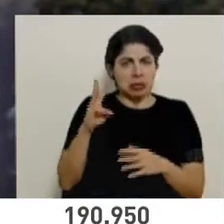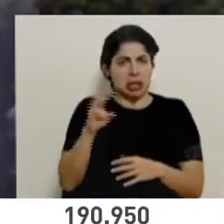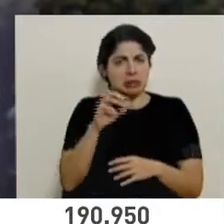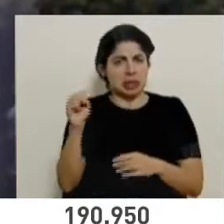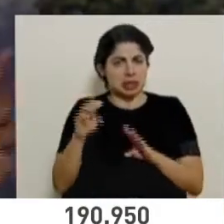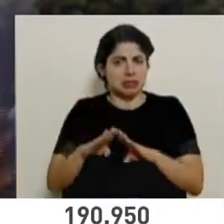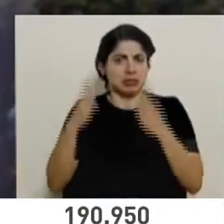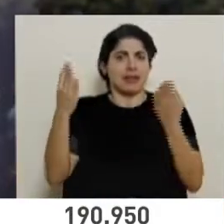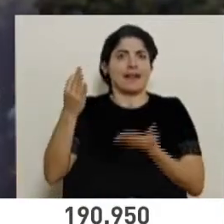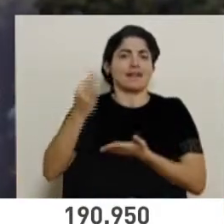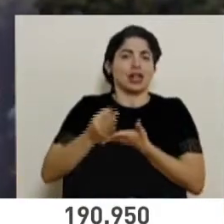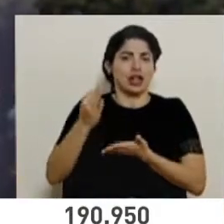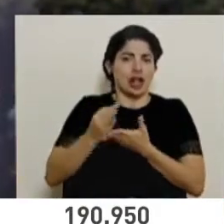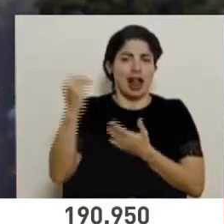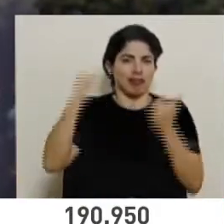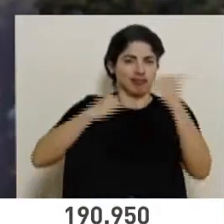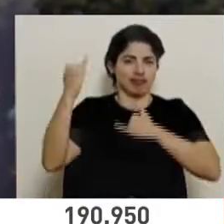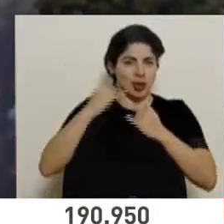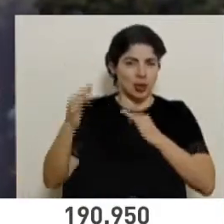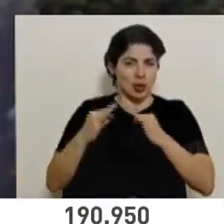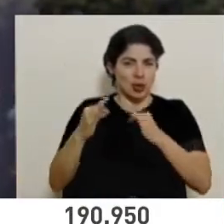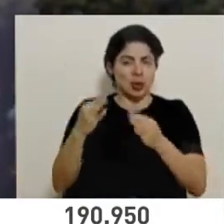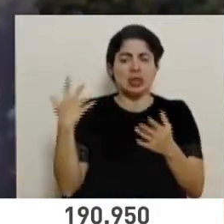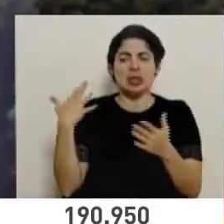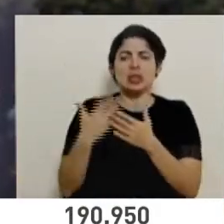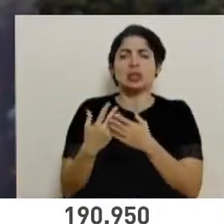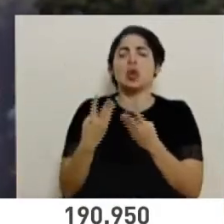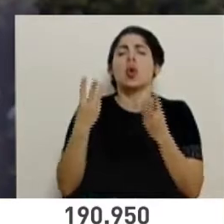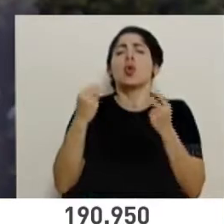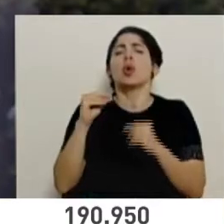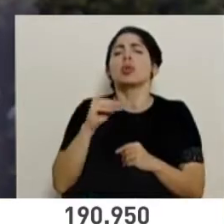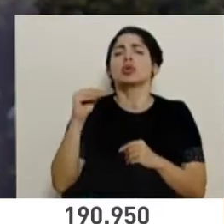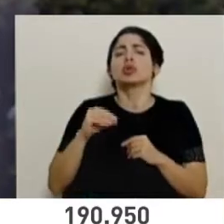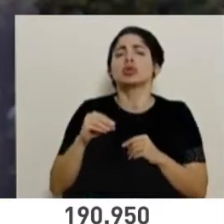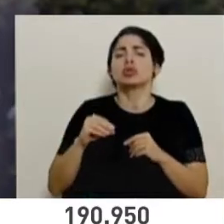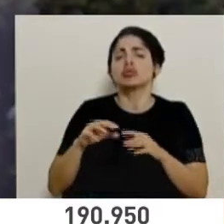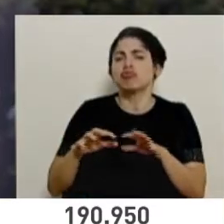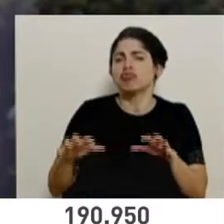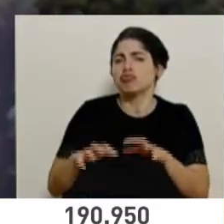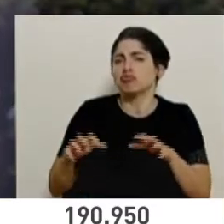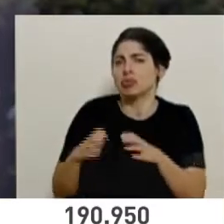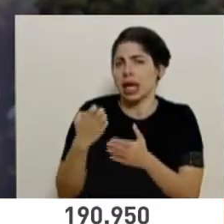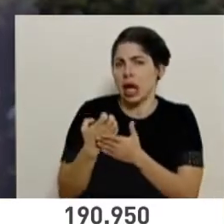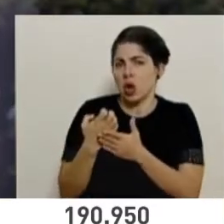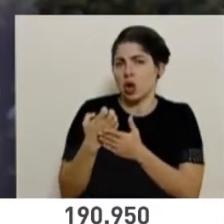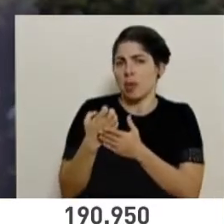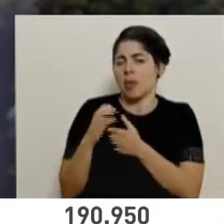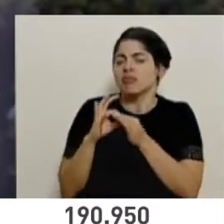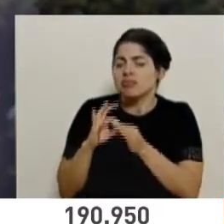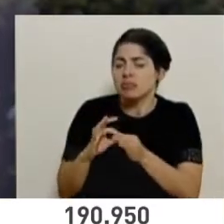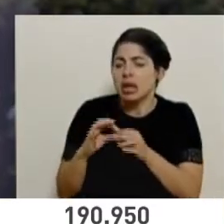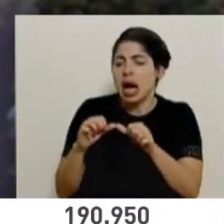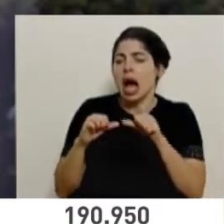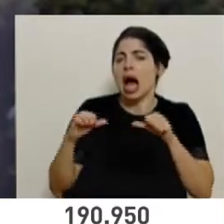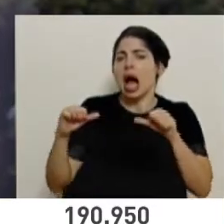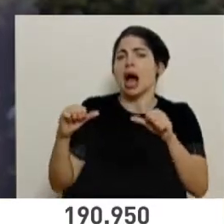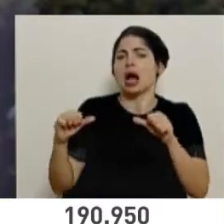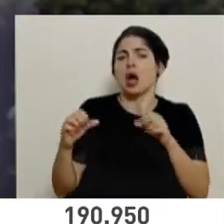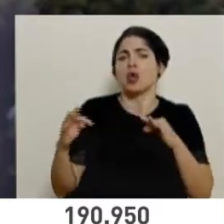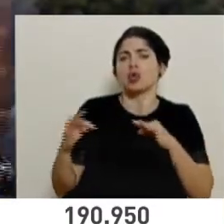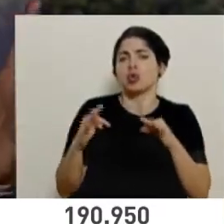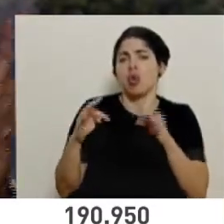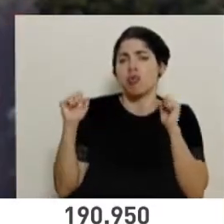de reapertura de fronteras y de ingreso de turistas, en cuanto a la reactivación económica en sectores de alto tráfico